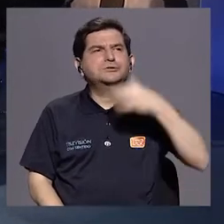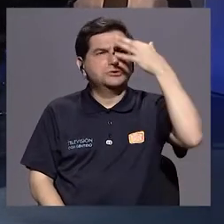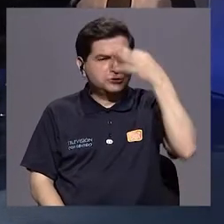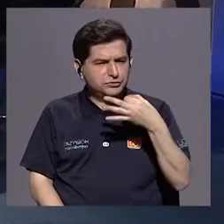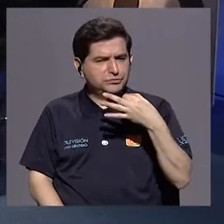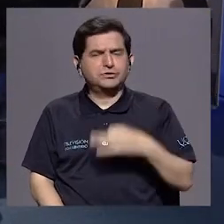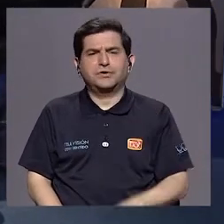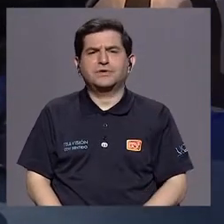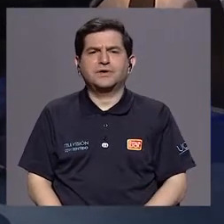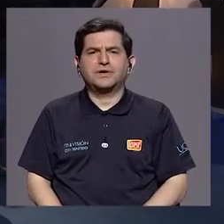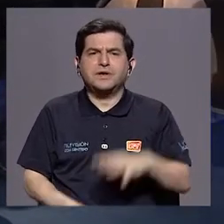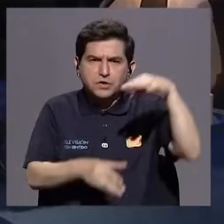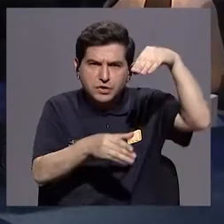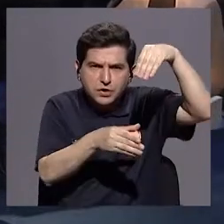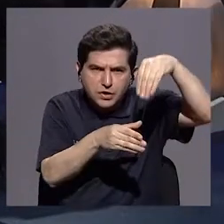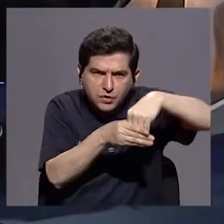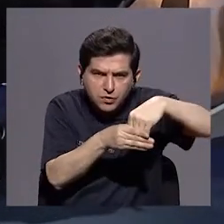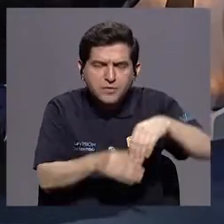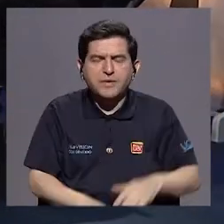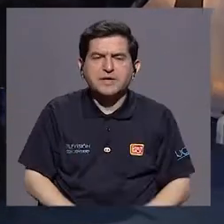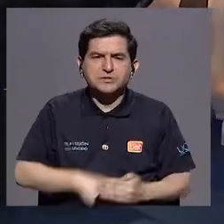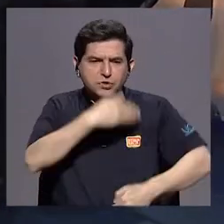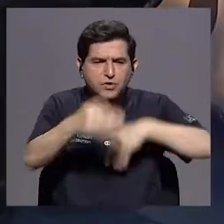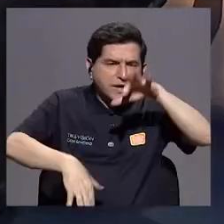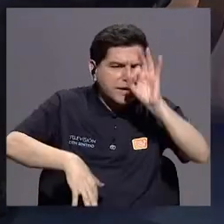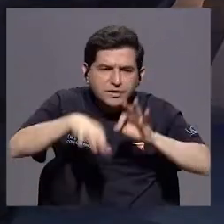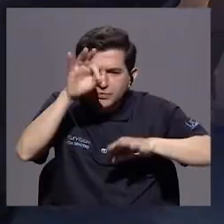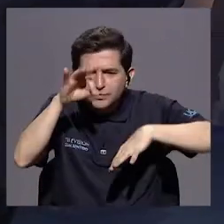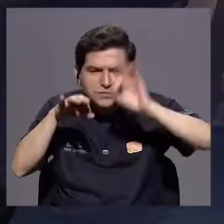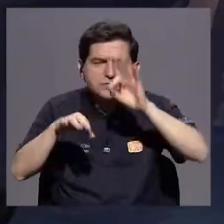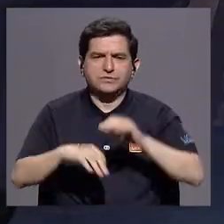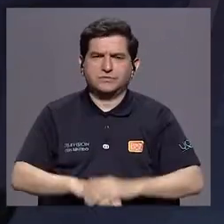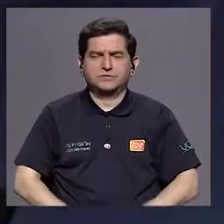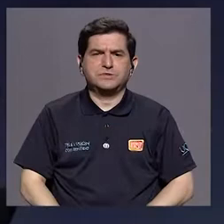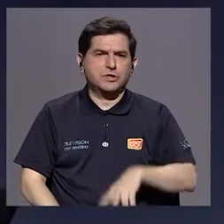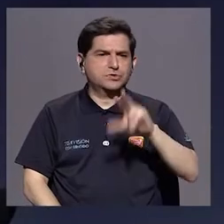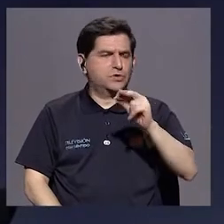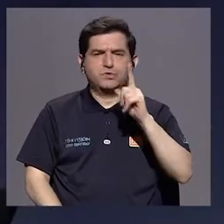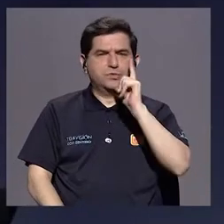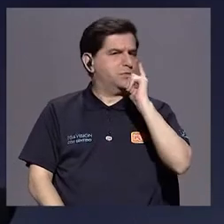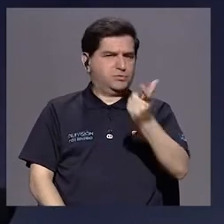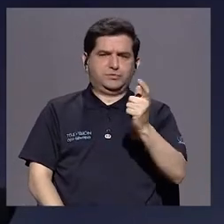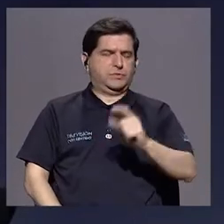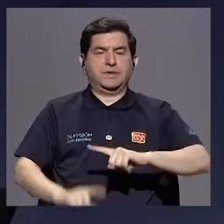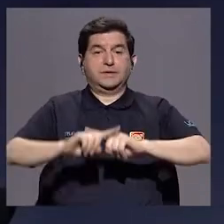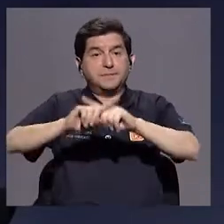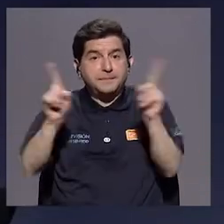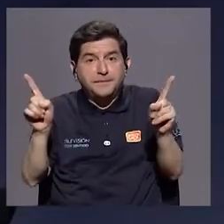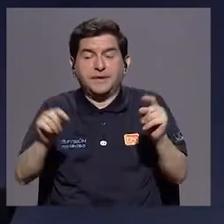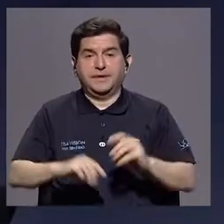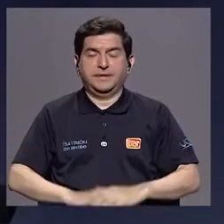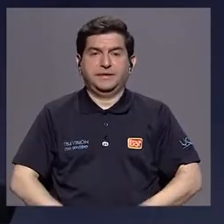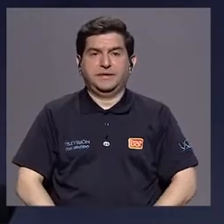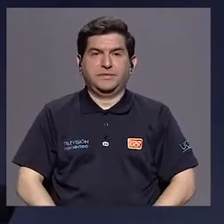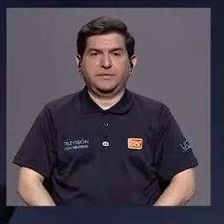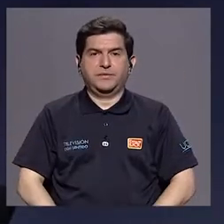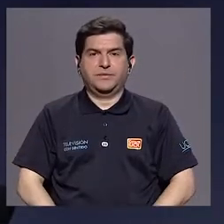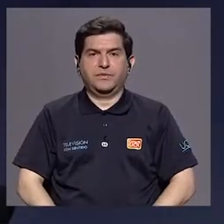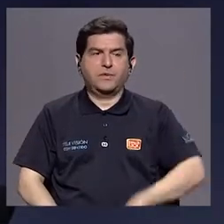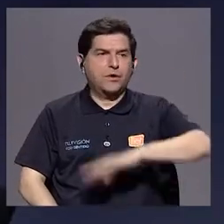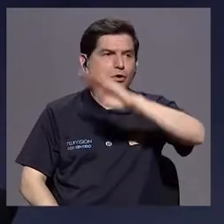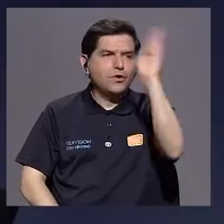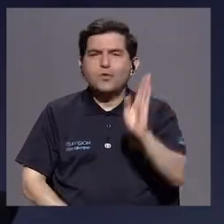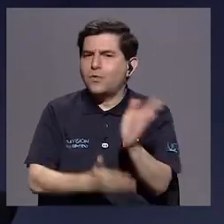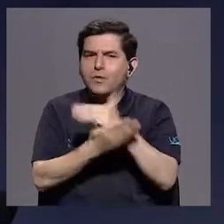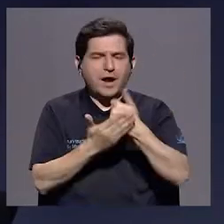la incorporación como a la curaduría fue no por suerte pero por nunca fue